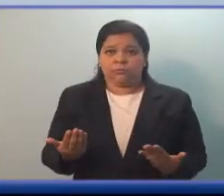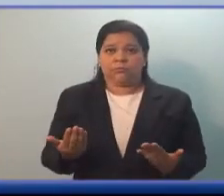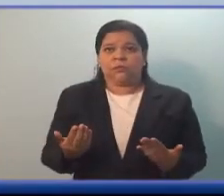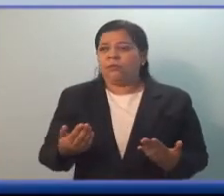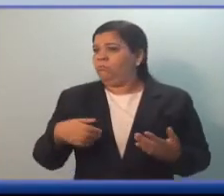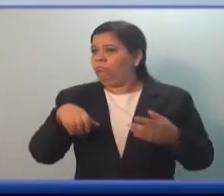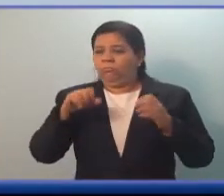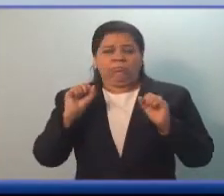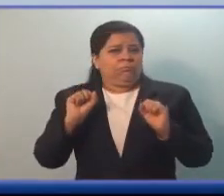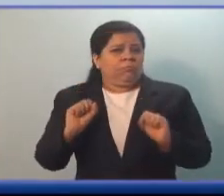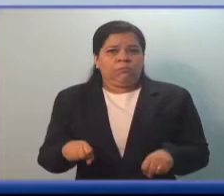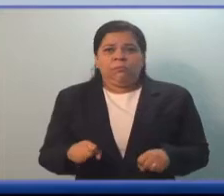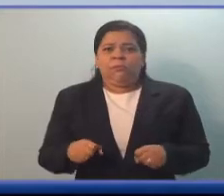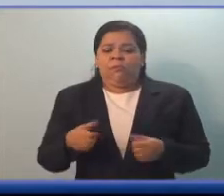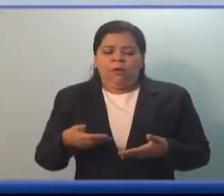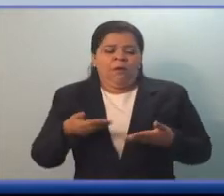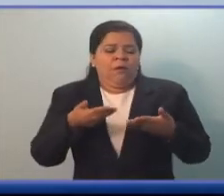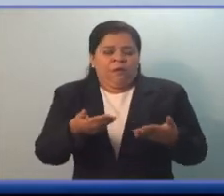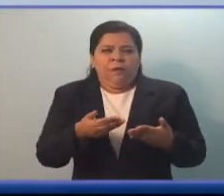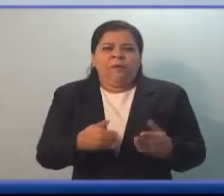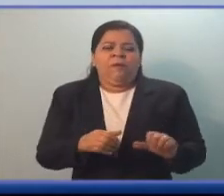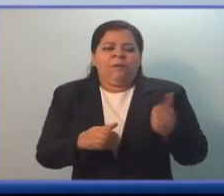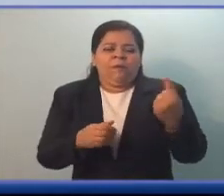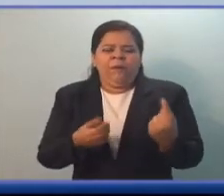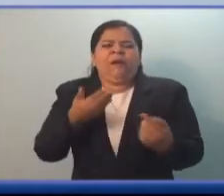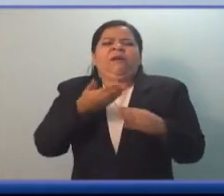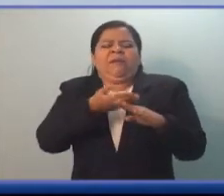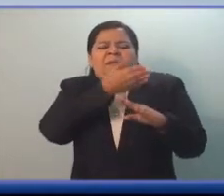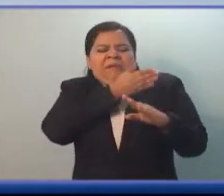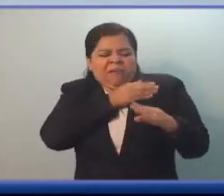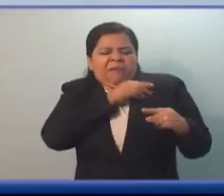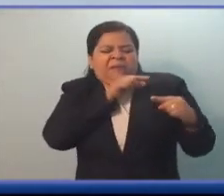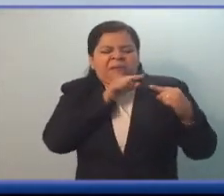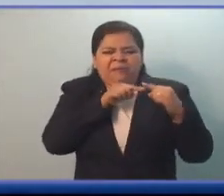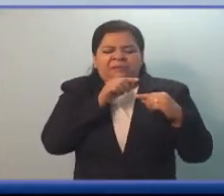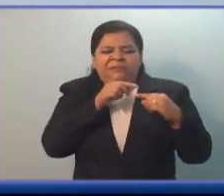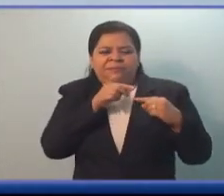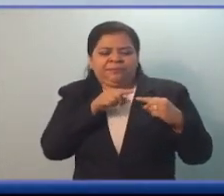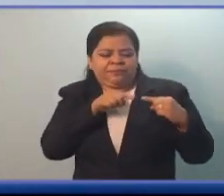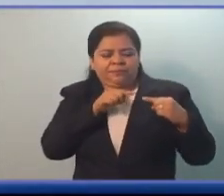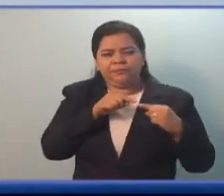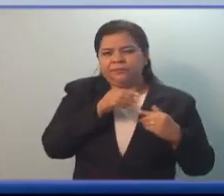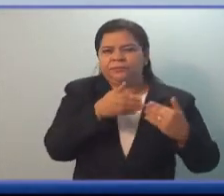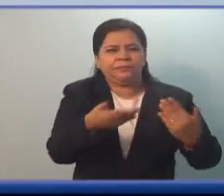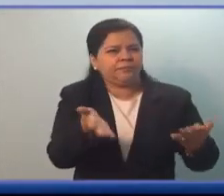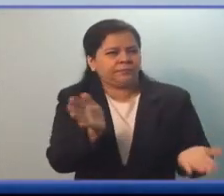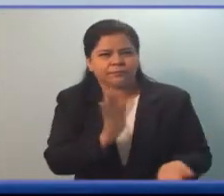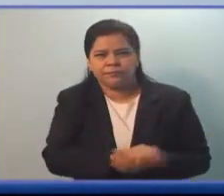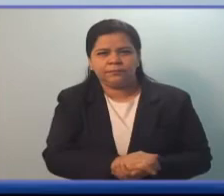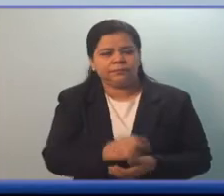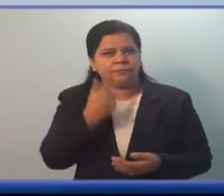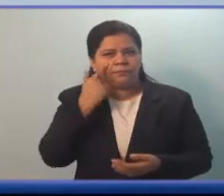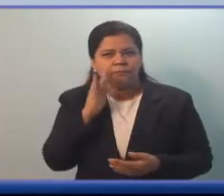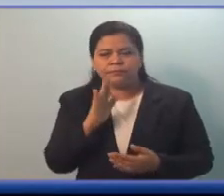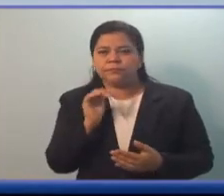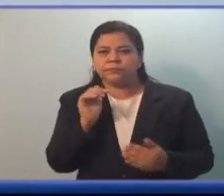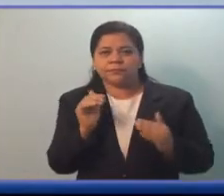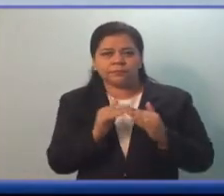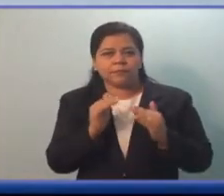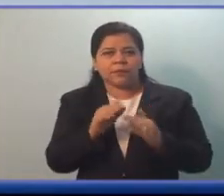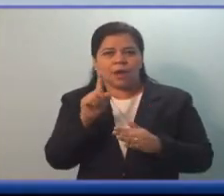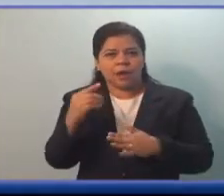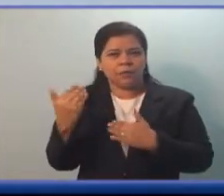no puede ayudarle a aquel que fue cuñado del cuñado, etcétera, tampoco, ¿no? O sea, también hay un